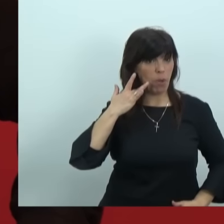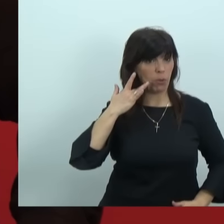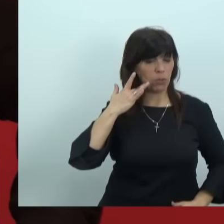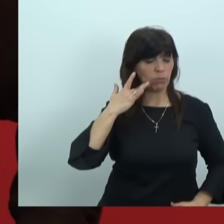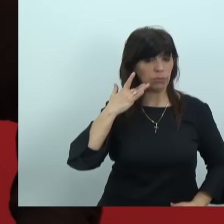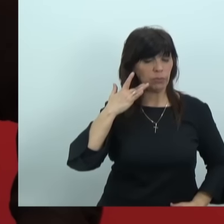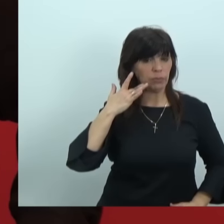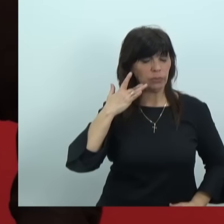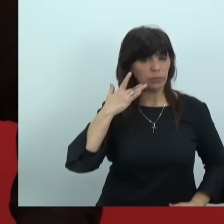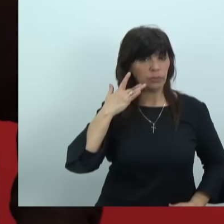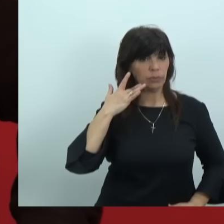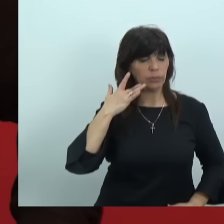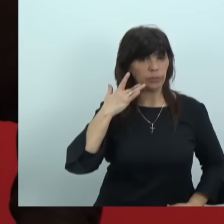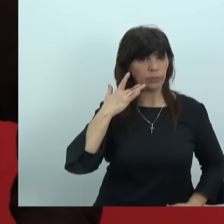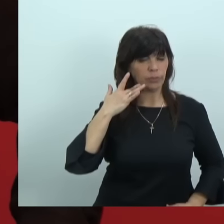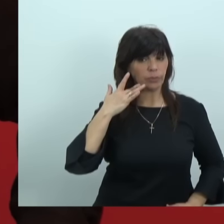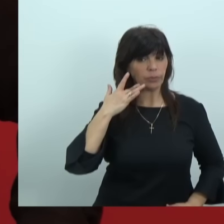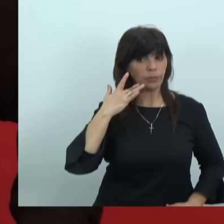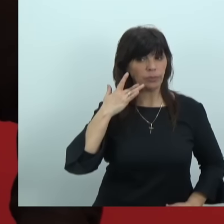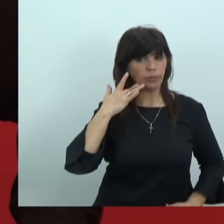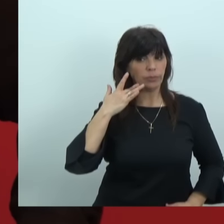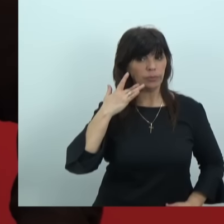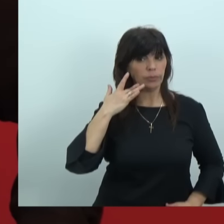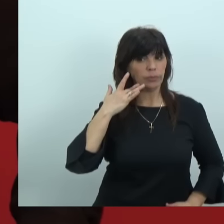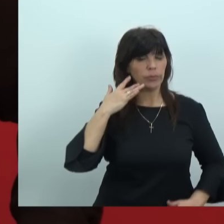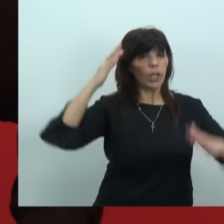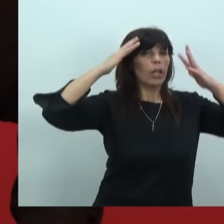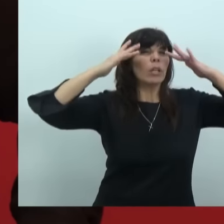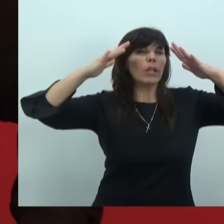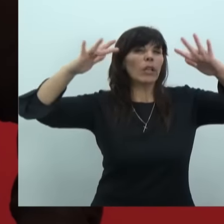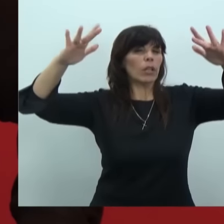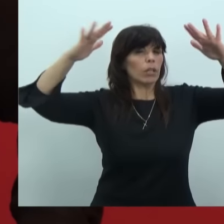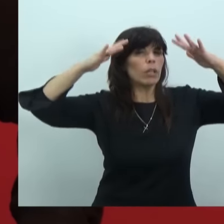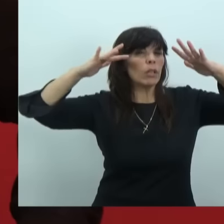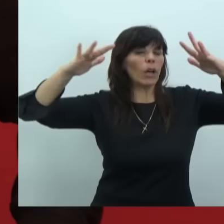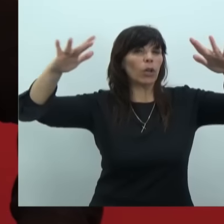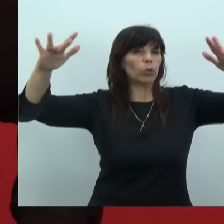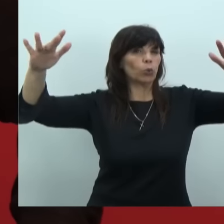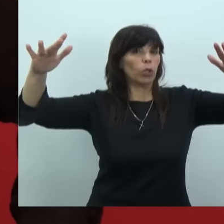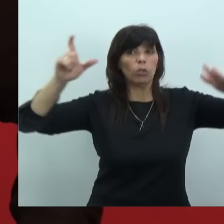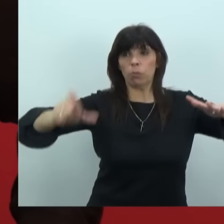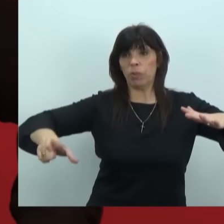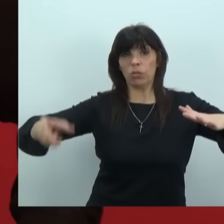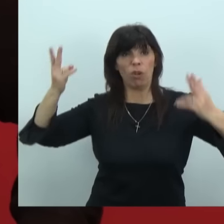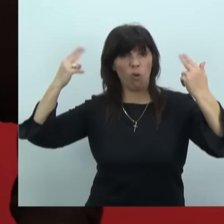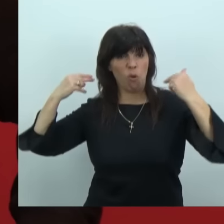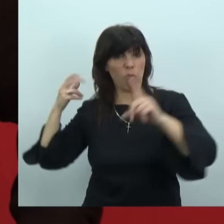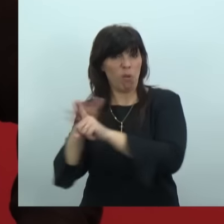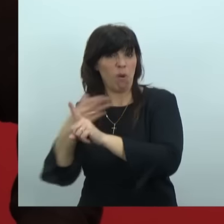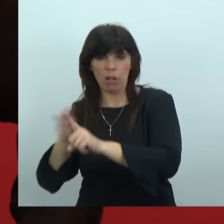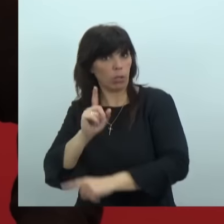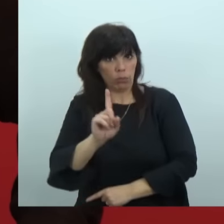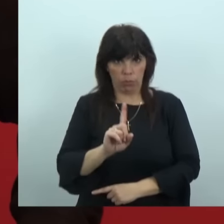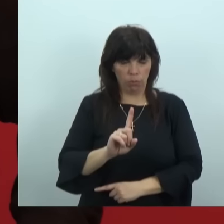siempre que los sueños no humillen o maltraten a otra persona. Los sueños